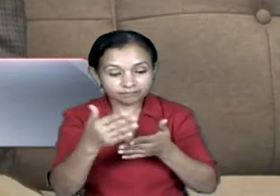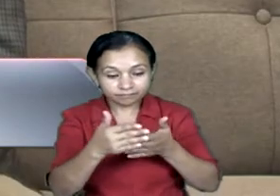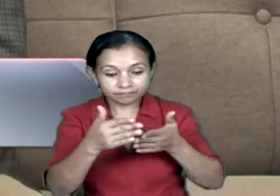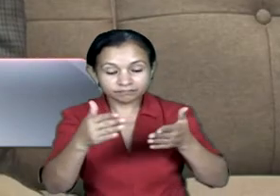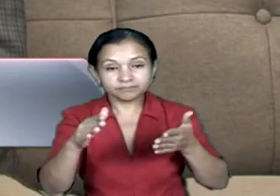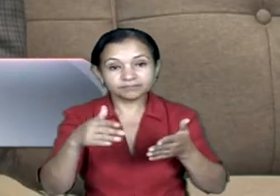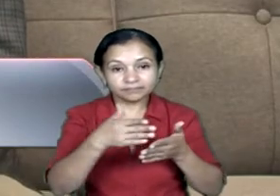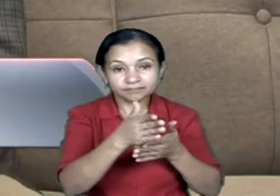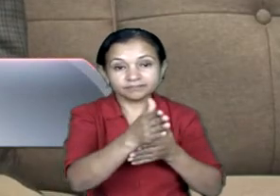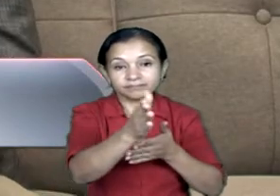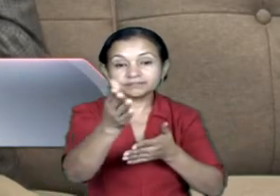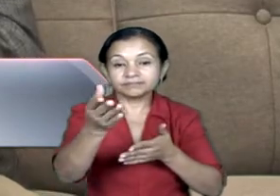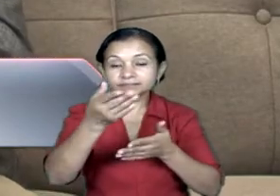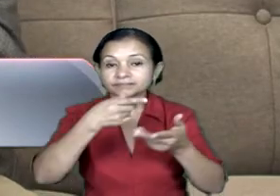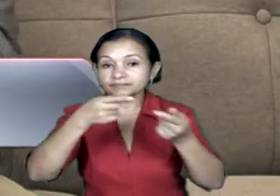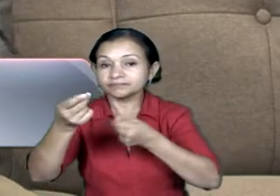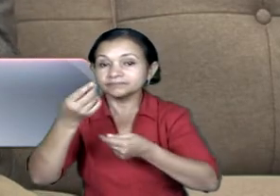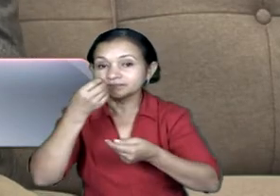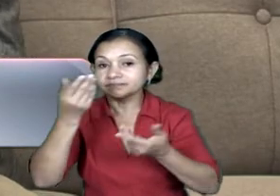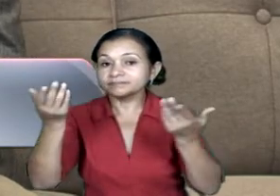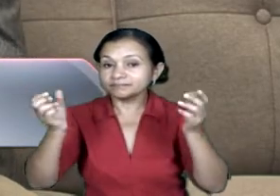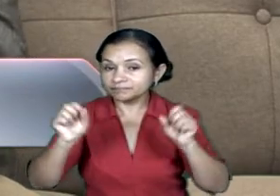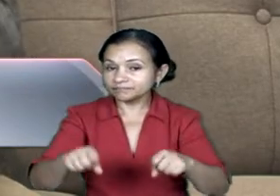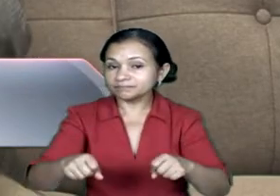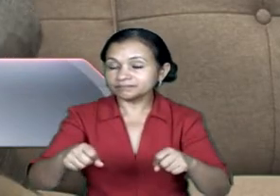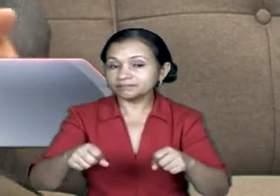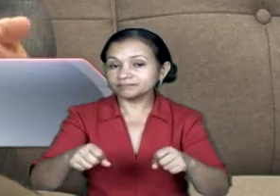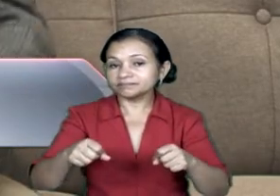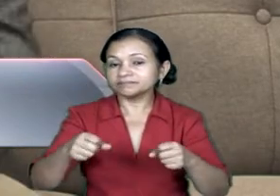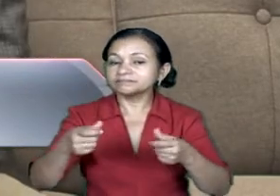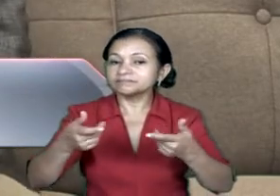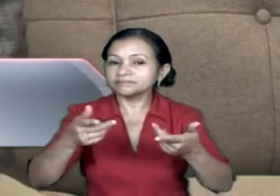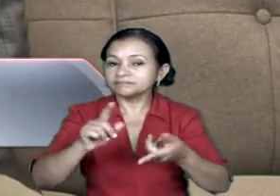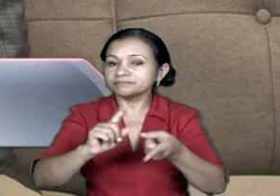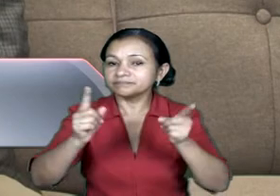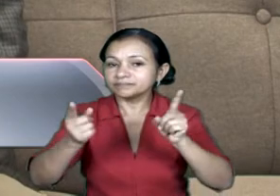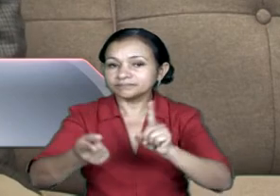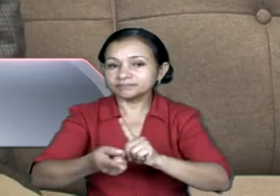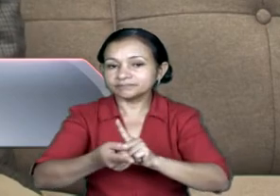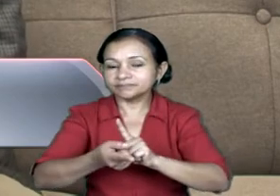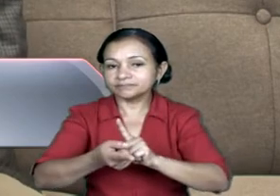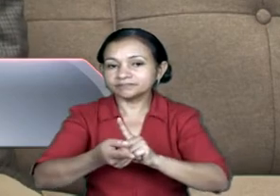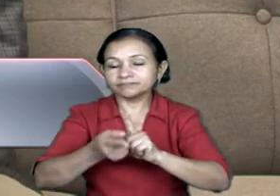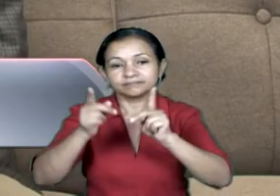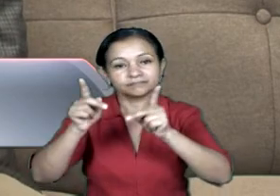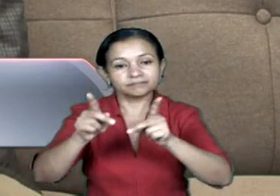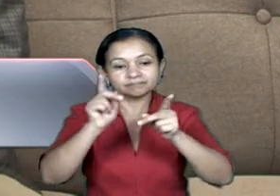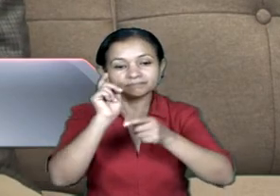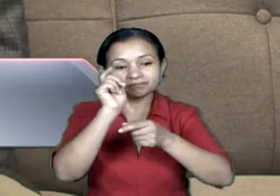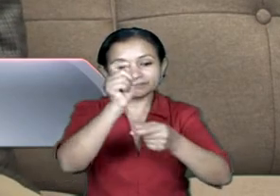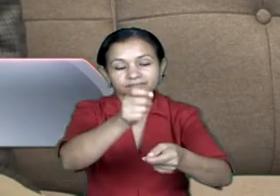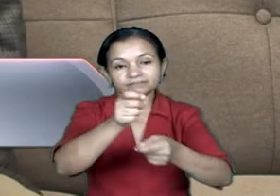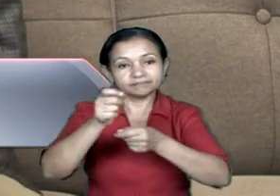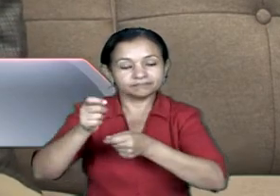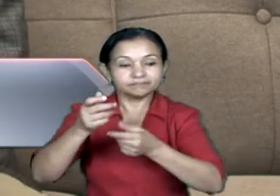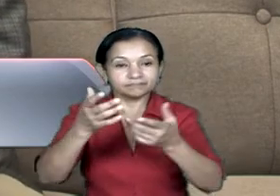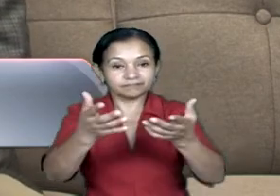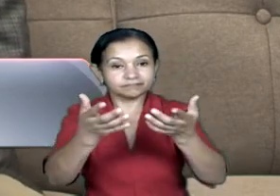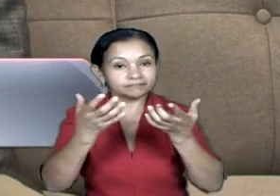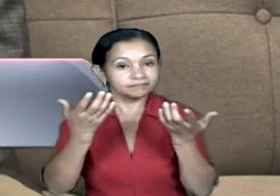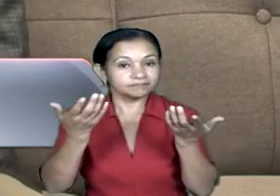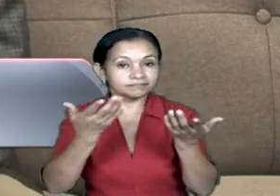Con esos peces pueden como distribuir a los cultivadores que se interesan, ¿no?